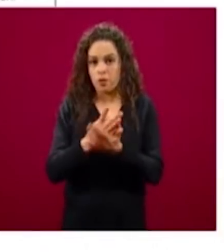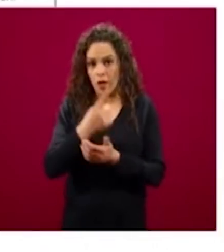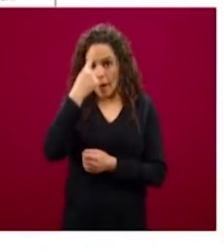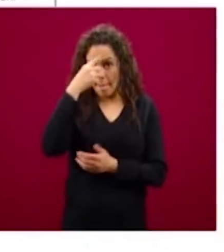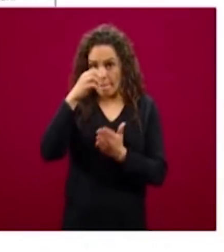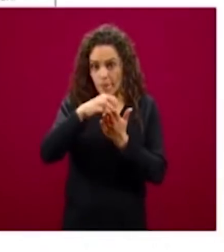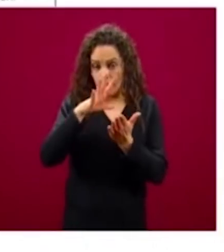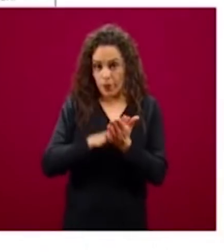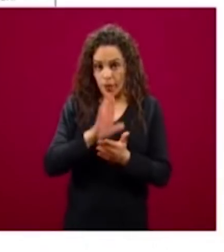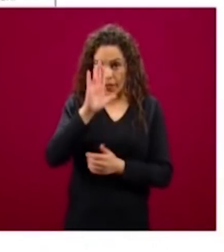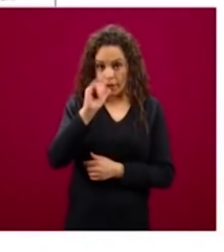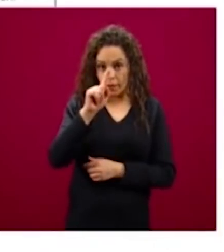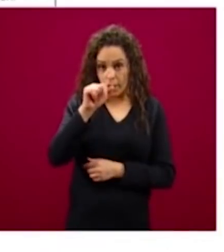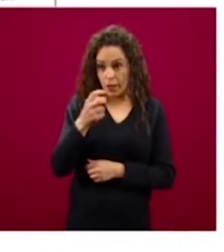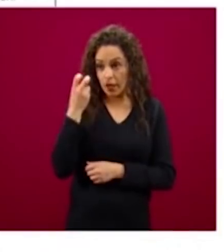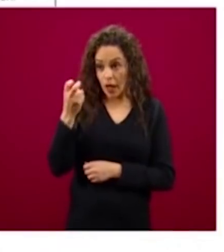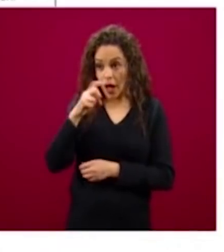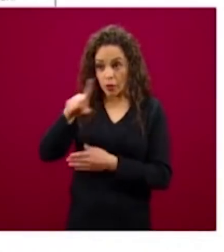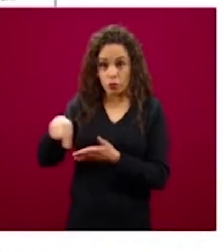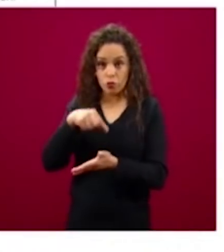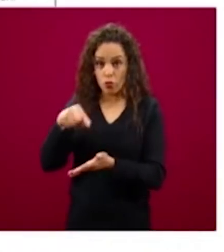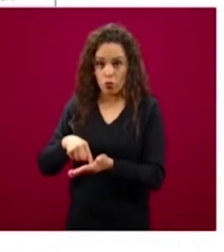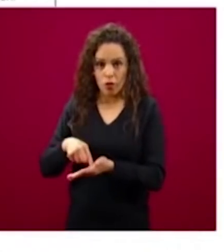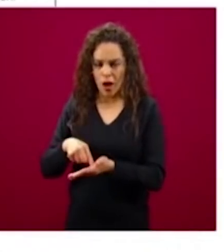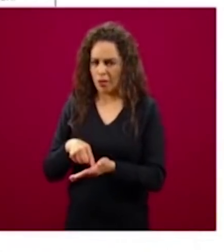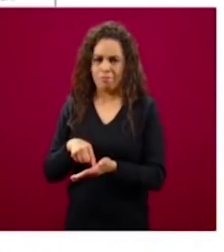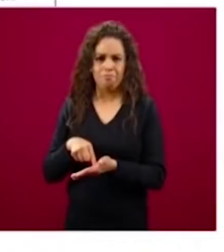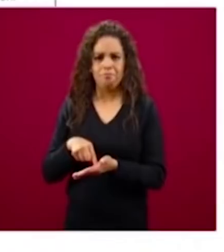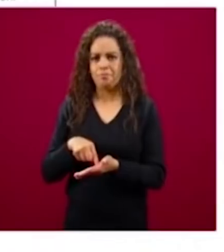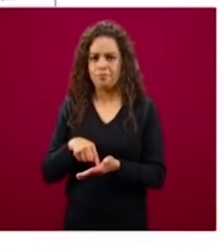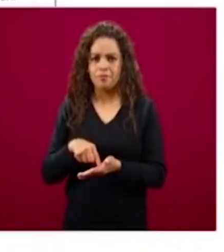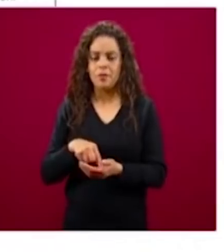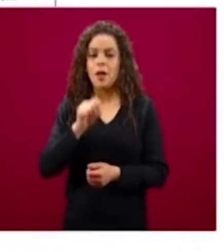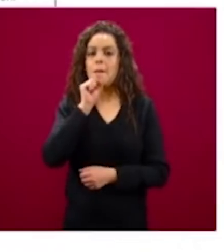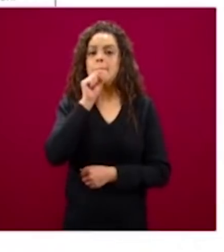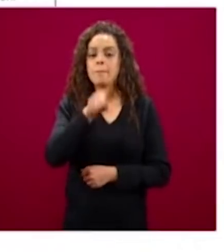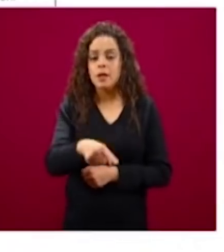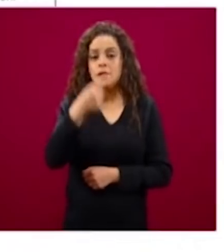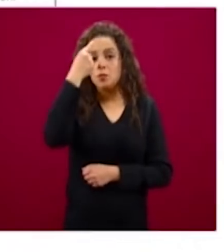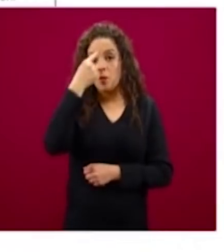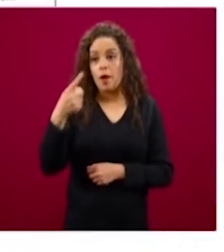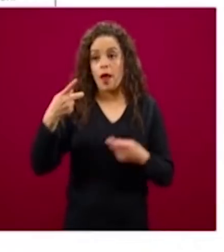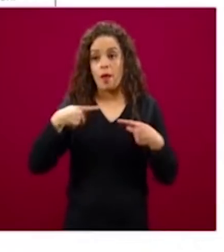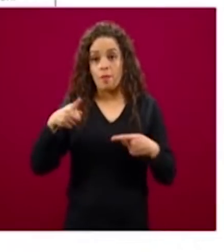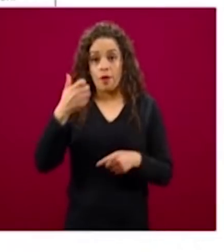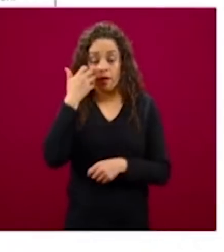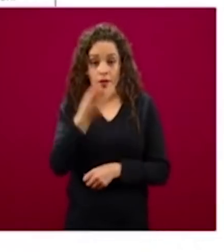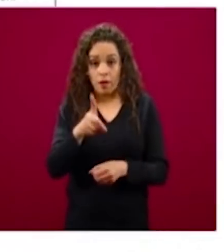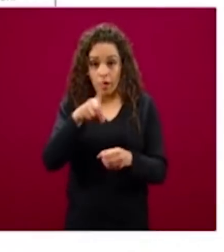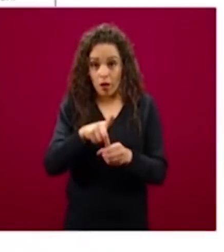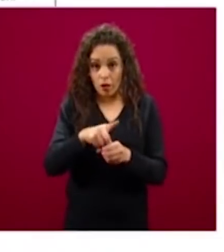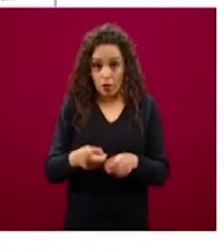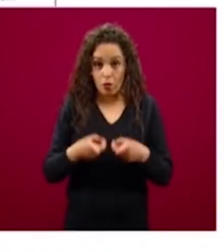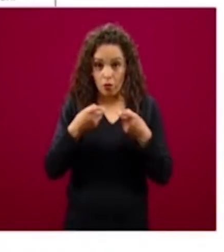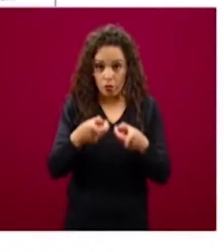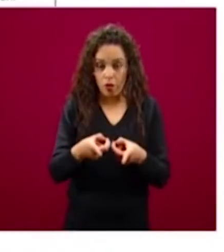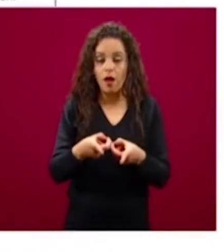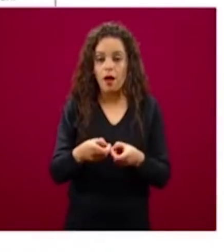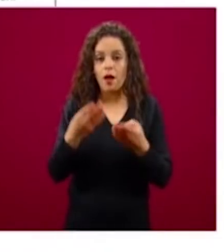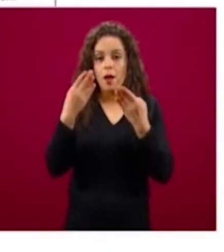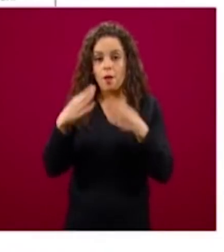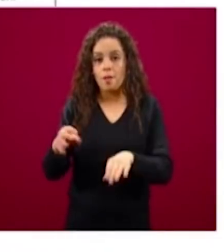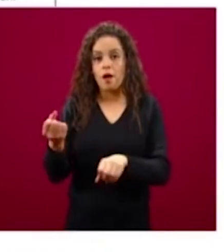en el propio Centro Nacional de la Transfusión Sanguínea, también para que el donante pueda ser derivado al banco de sangre de